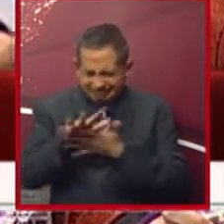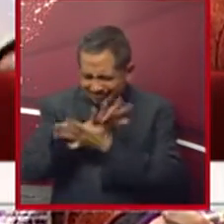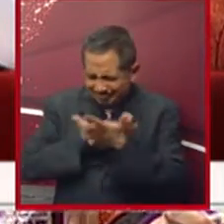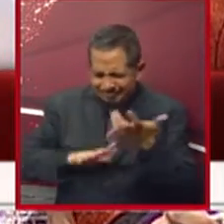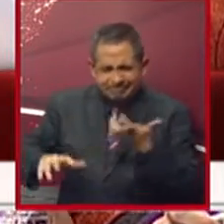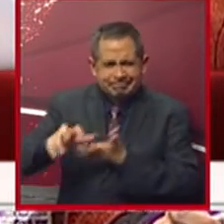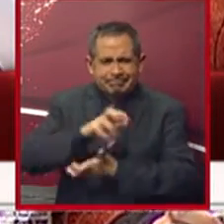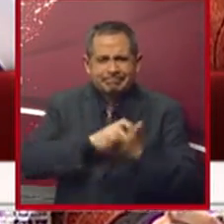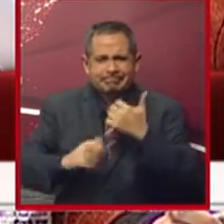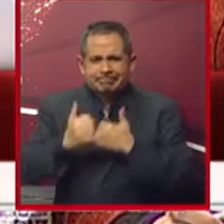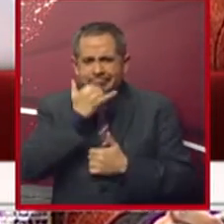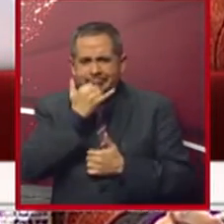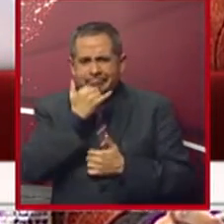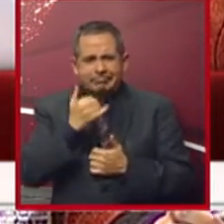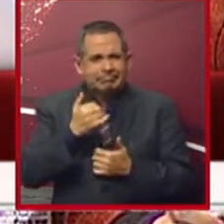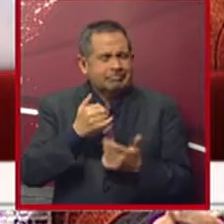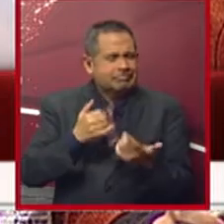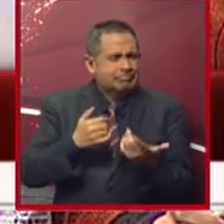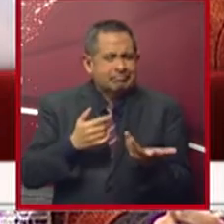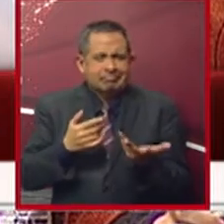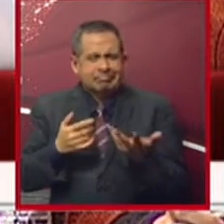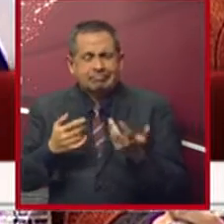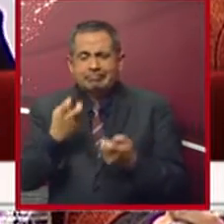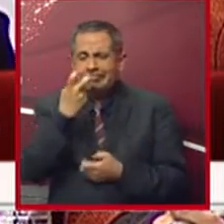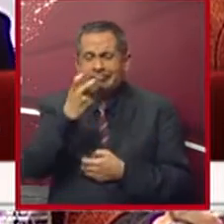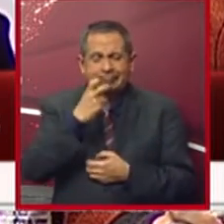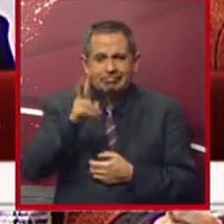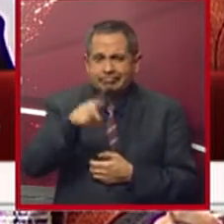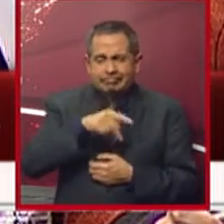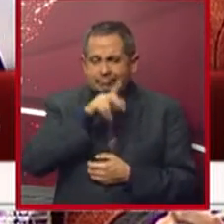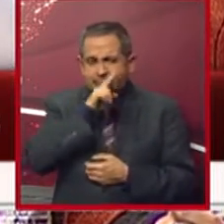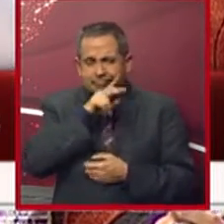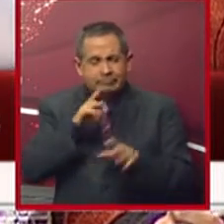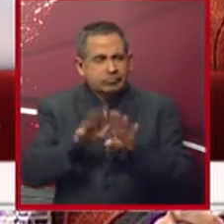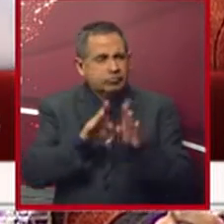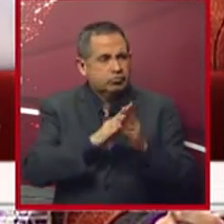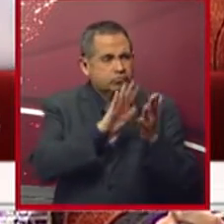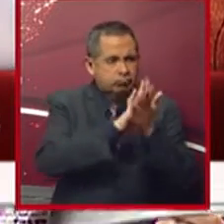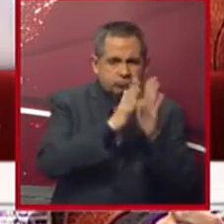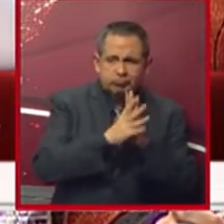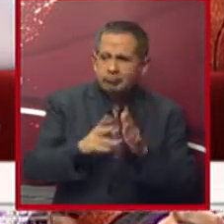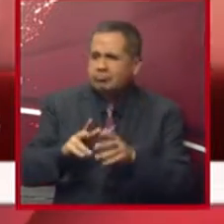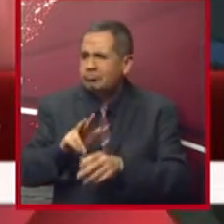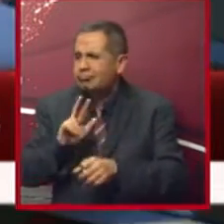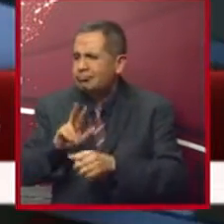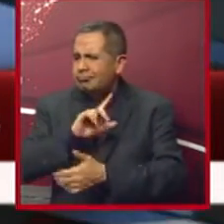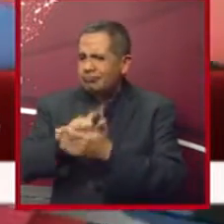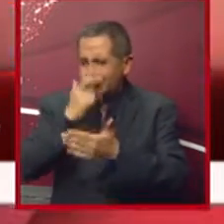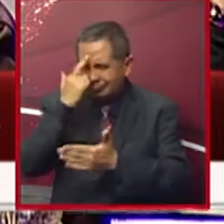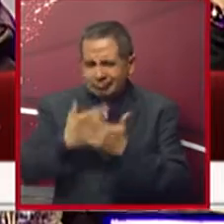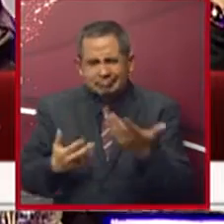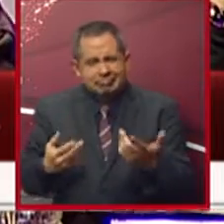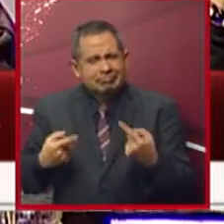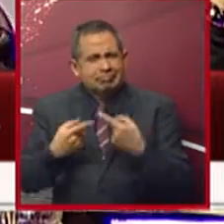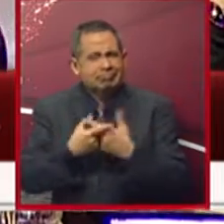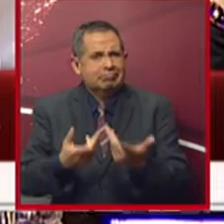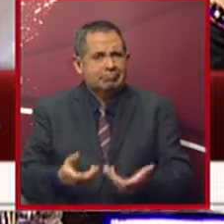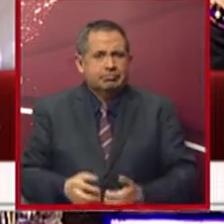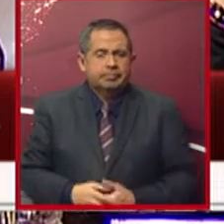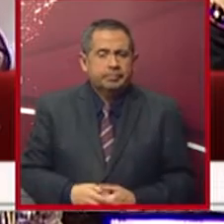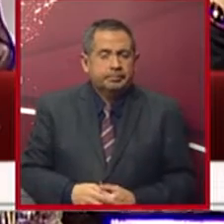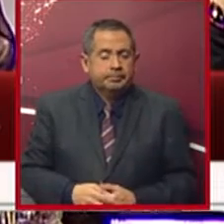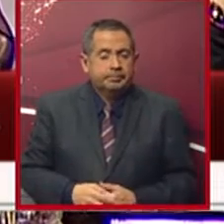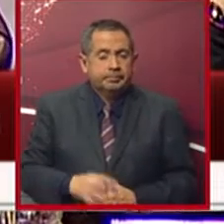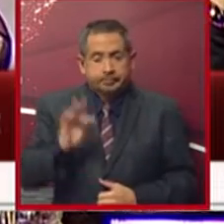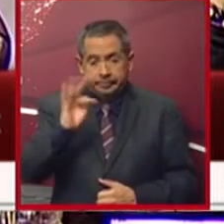este combate de delincuencia organizada con delincuencia común y es lo que nos tiene justamente en esta discusión de la Guardia Nacional. Los lugares donde ha